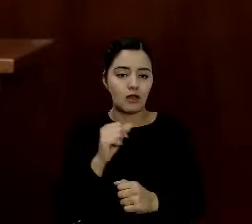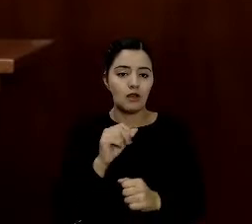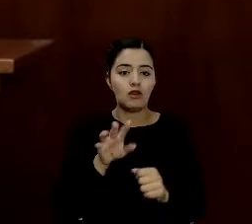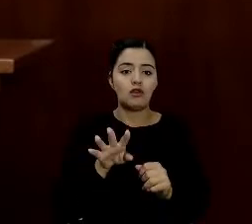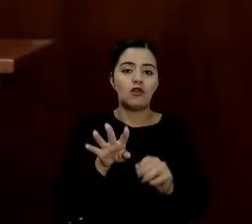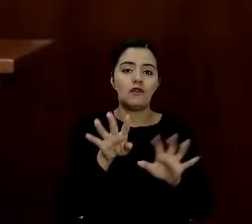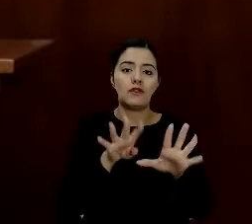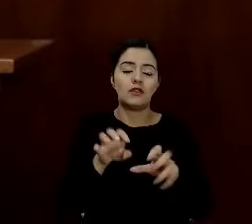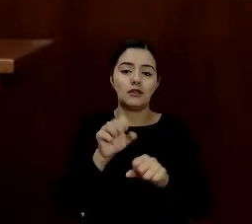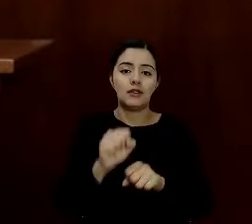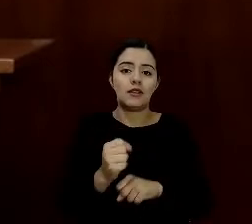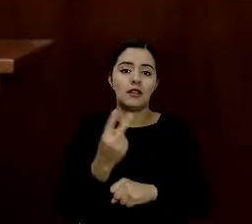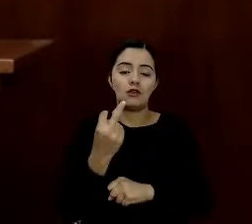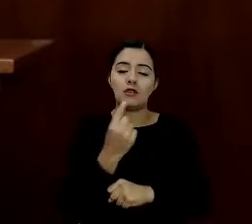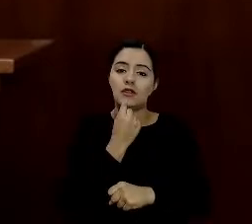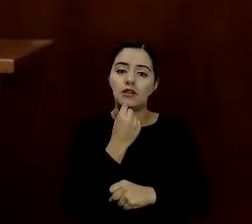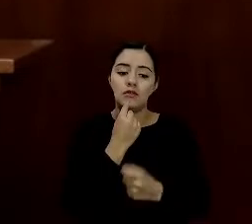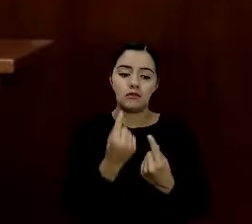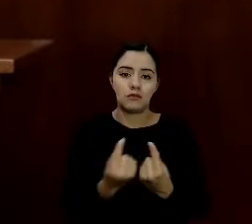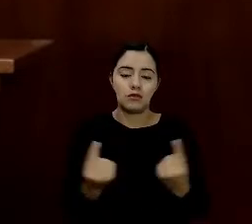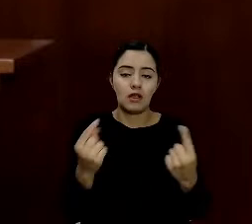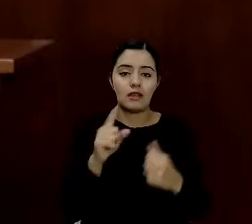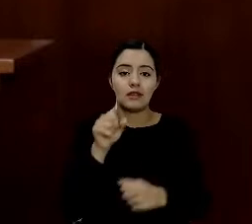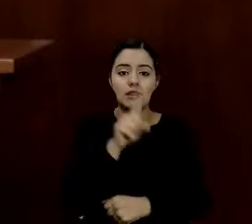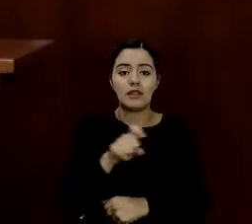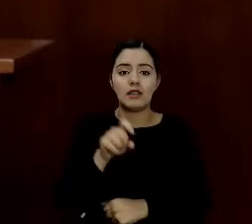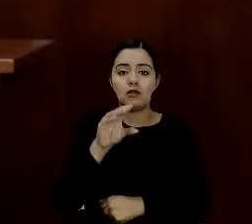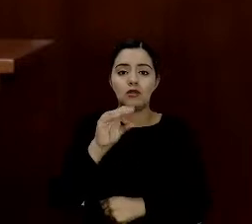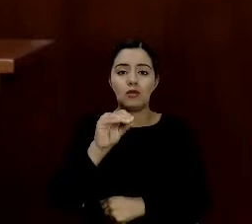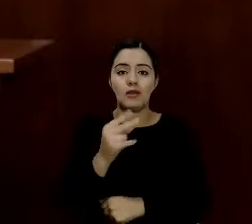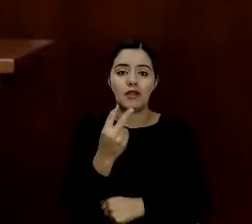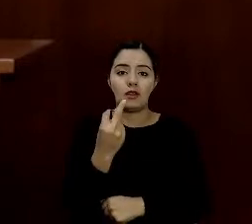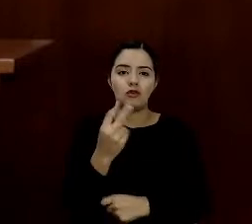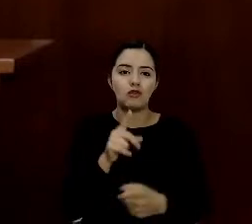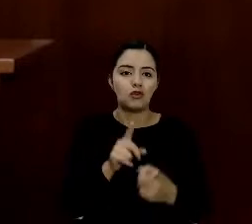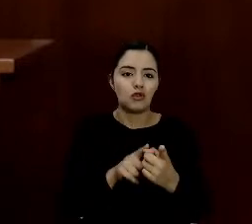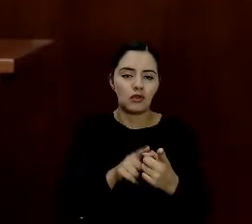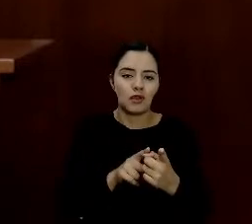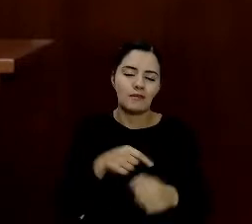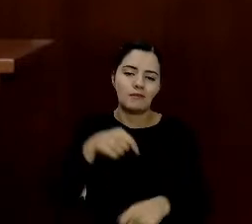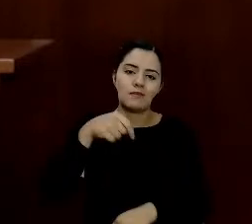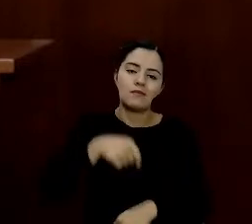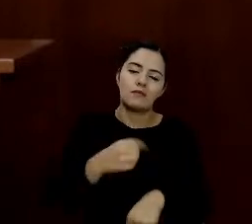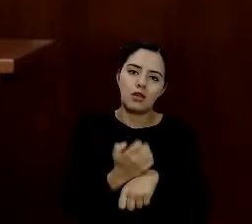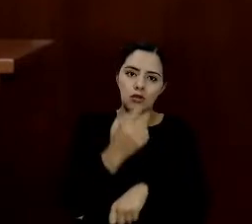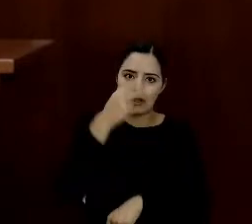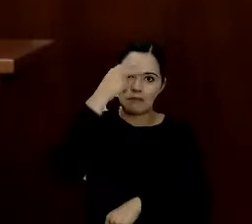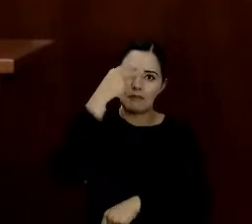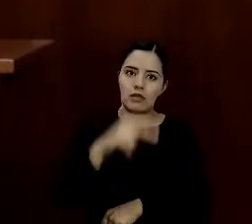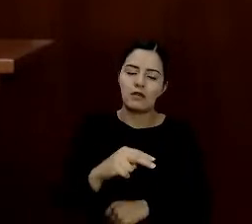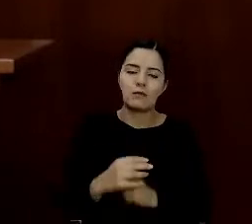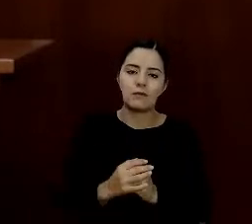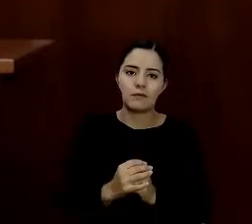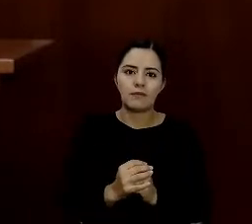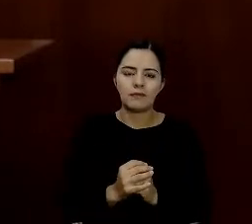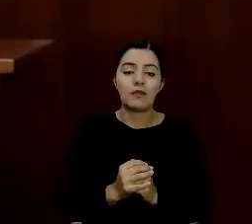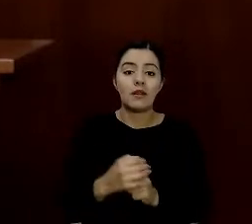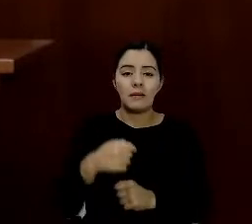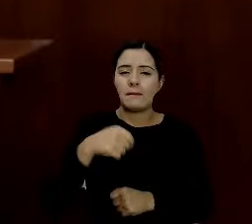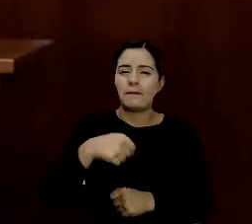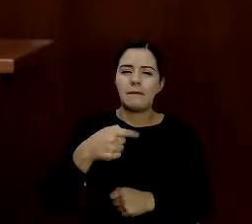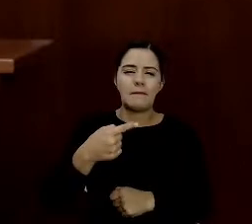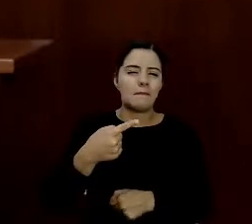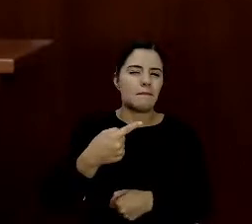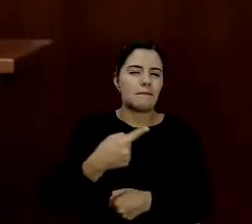en México de los cuales ciento noventa y dos fueron en territorio Mexiquense en consecuencia ocupamos el primer lugar